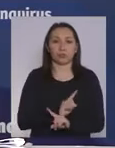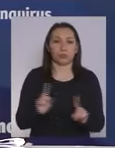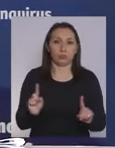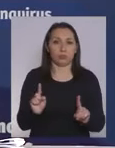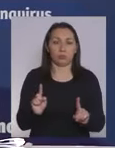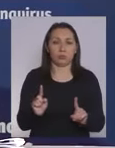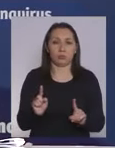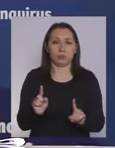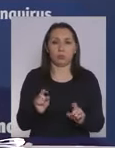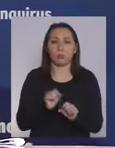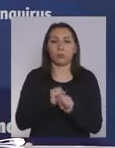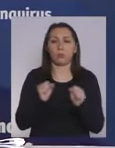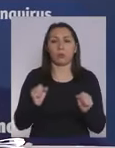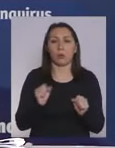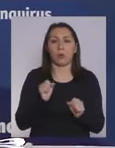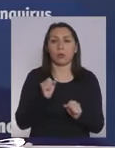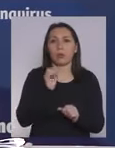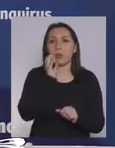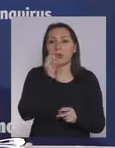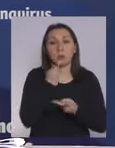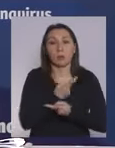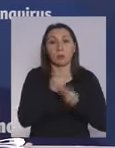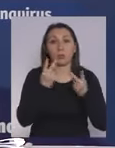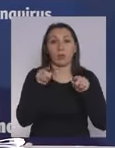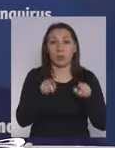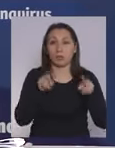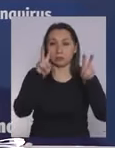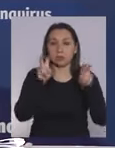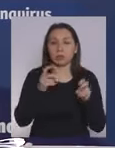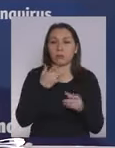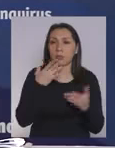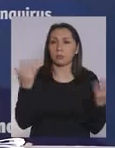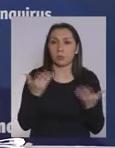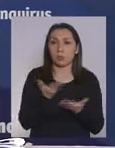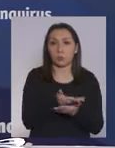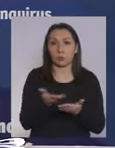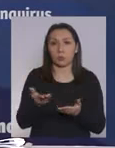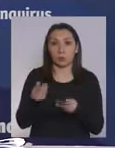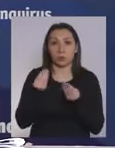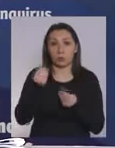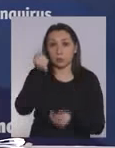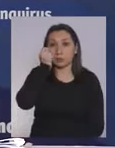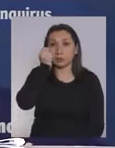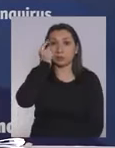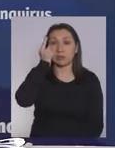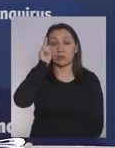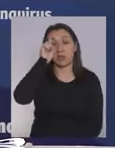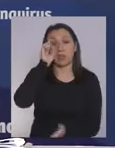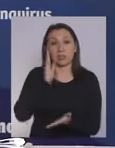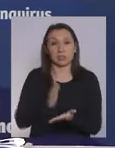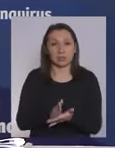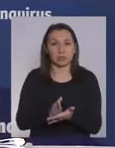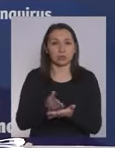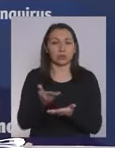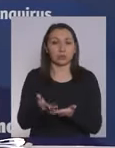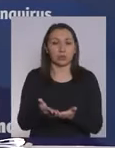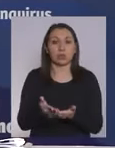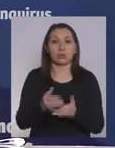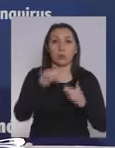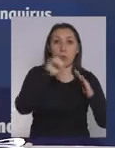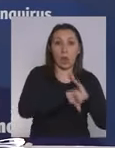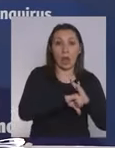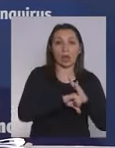en condiciones de anunciar eso porque como usted muy bien lo sabe las decisiones de tomar de pasar